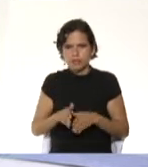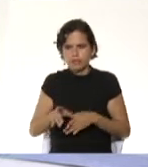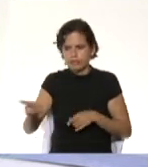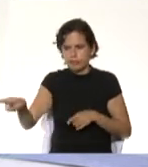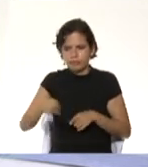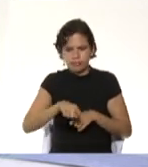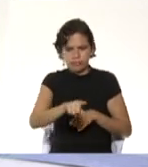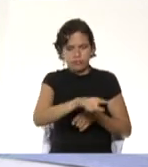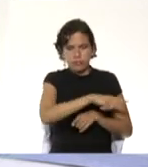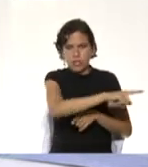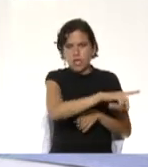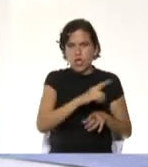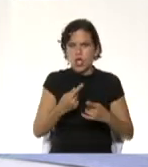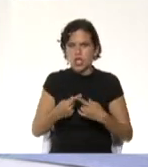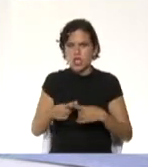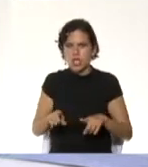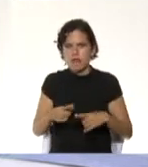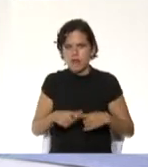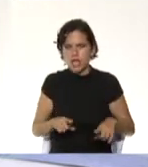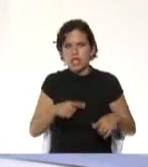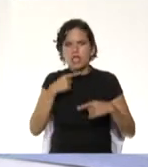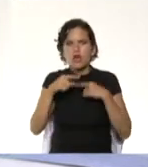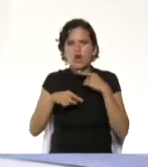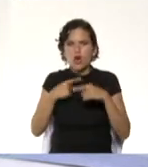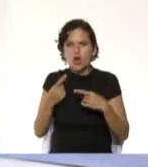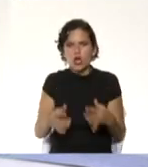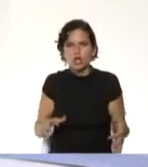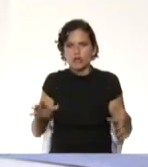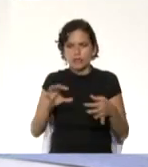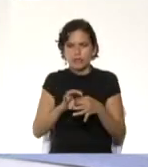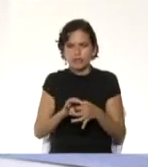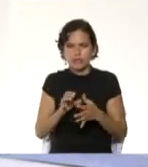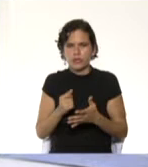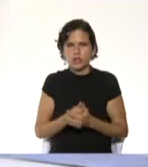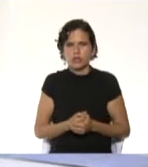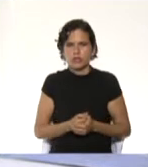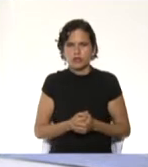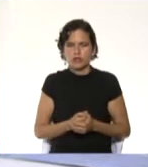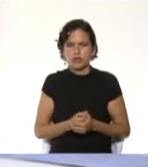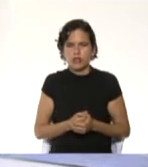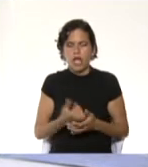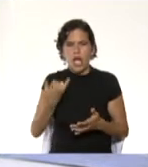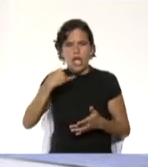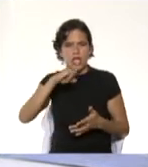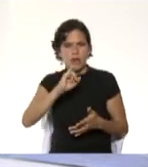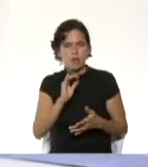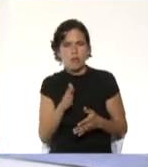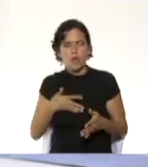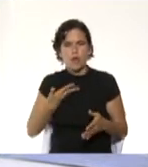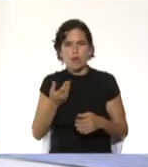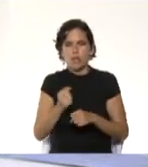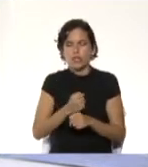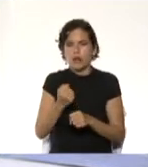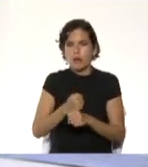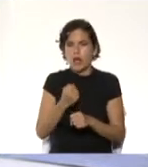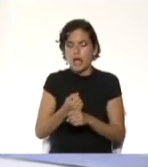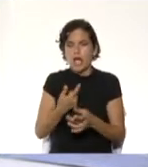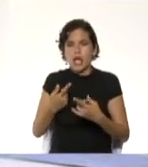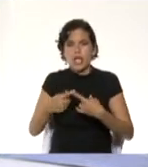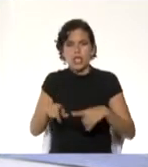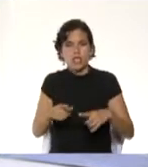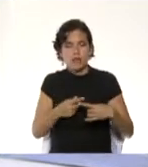una serie de colores debido a la combinación de estos. Y se conoce como el círculo cromático. Allí podemos trabajar